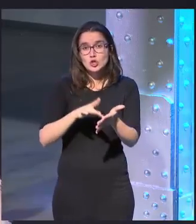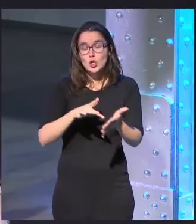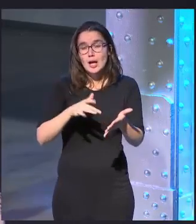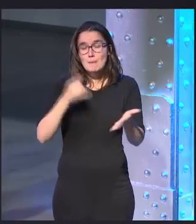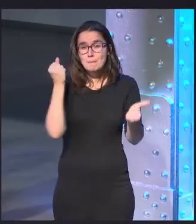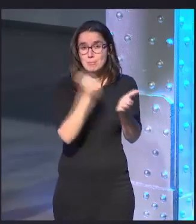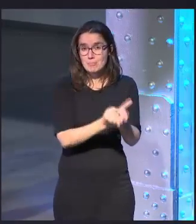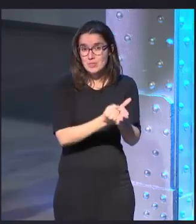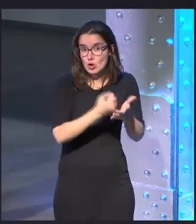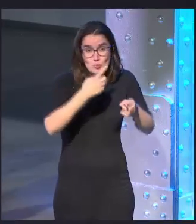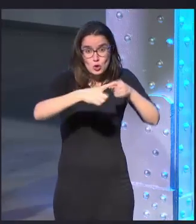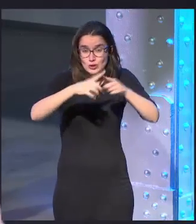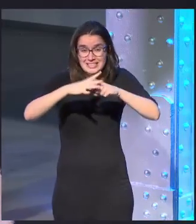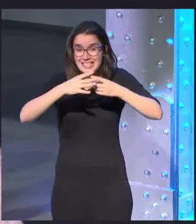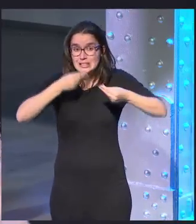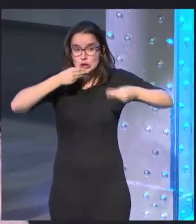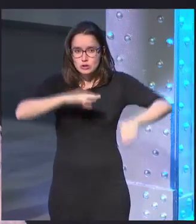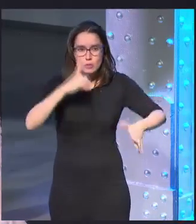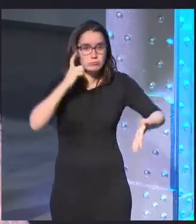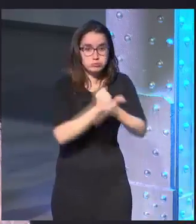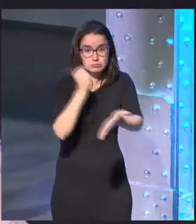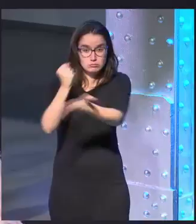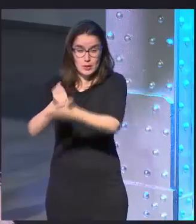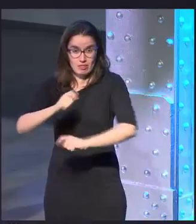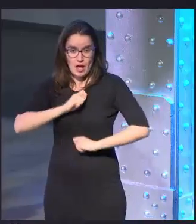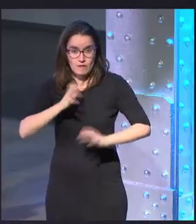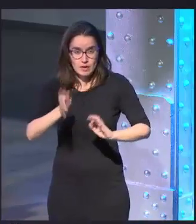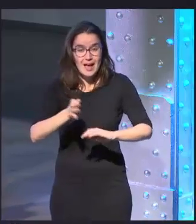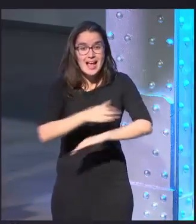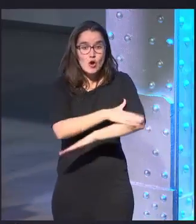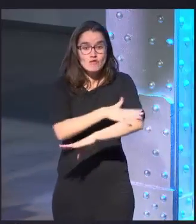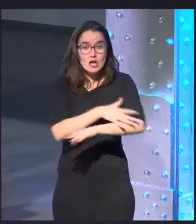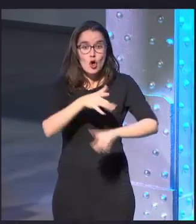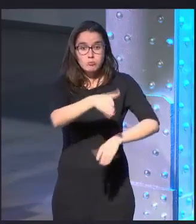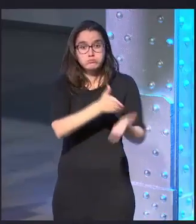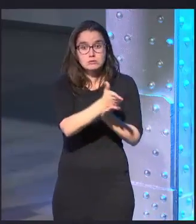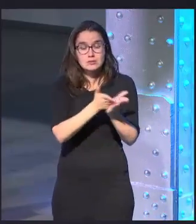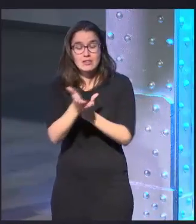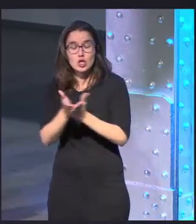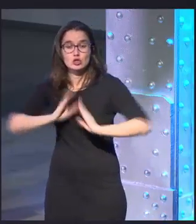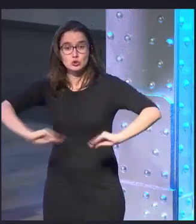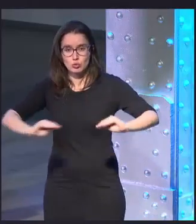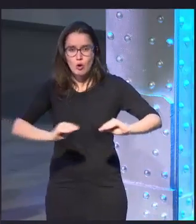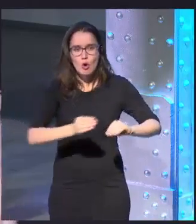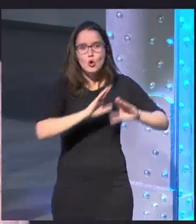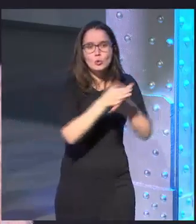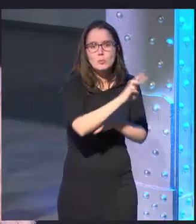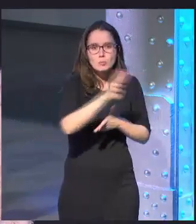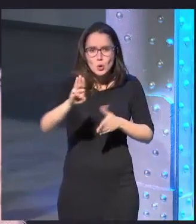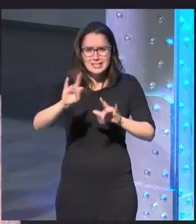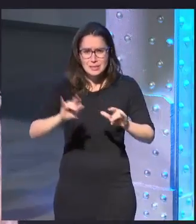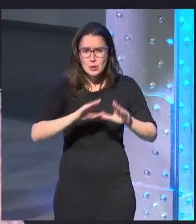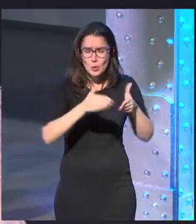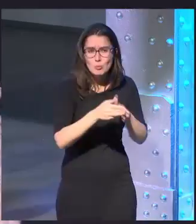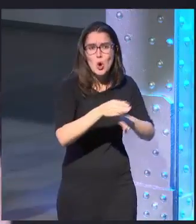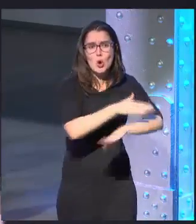distintos hechos y momentos históricos. Las decisiones de los gobiernos, no solamente del gobierno del Partido Popular, del gobierno del